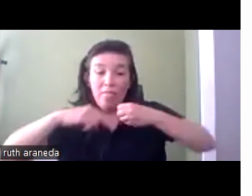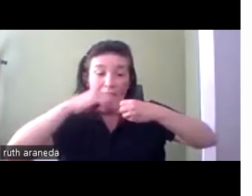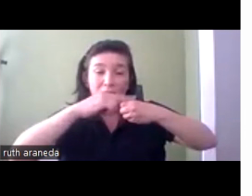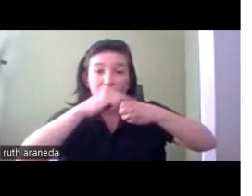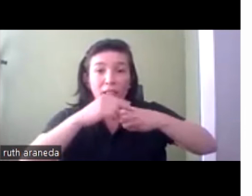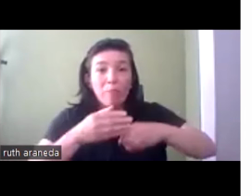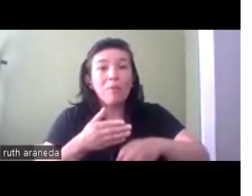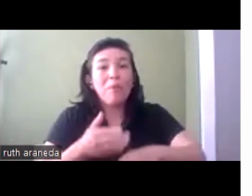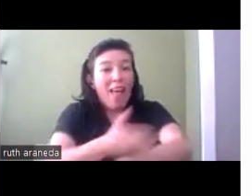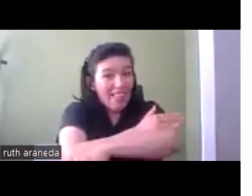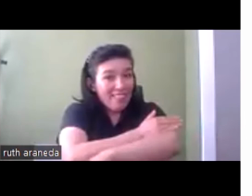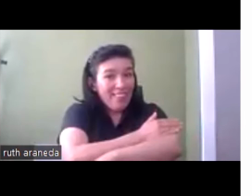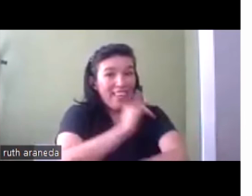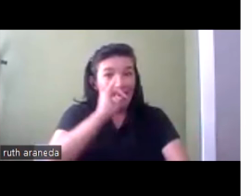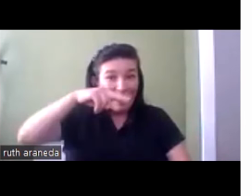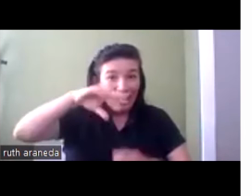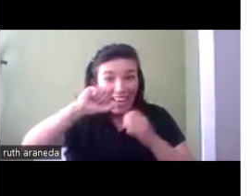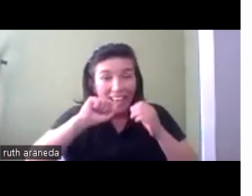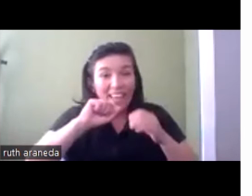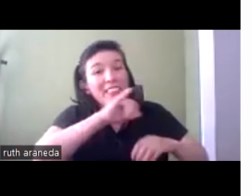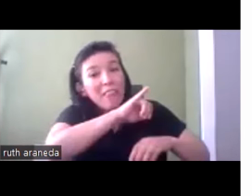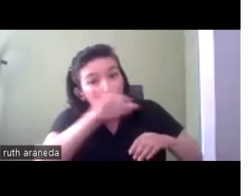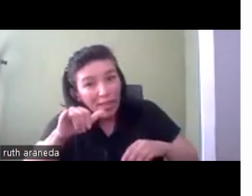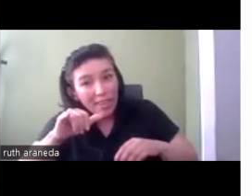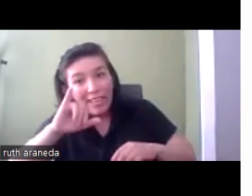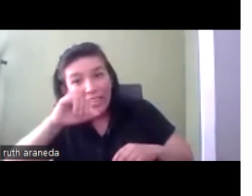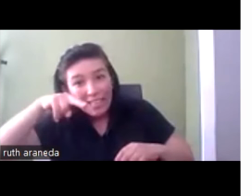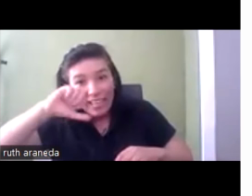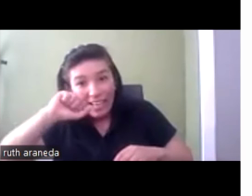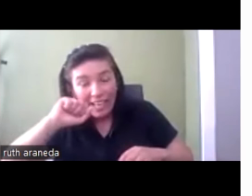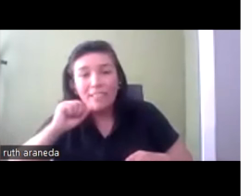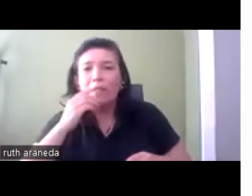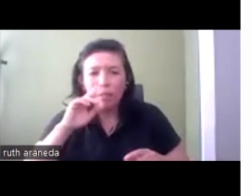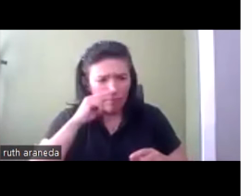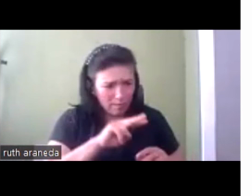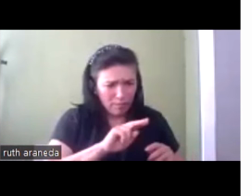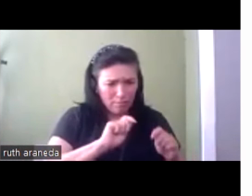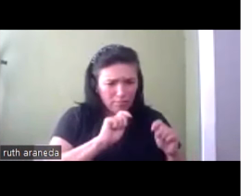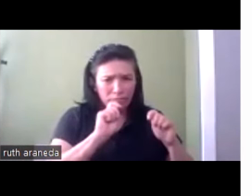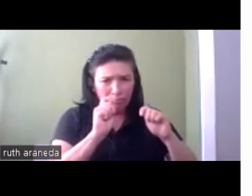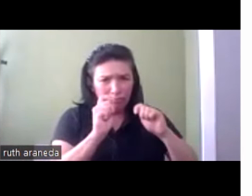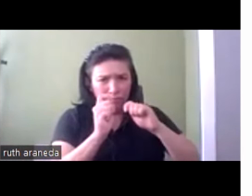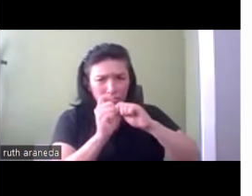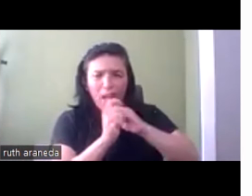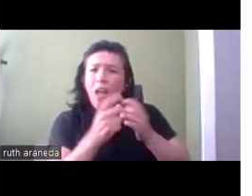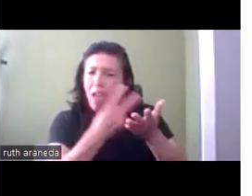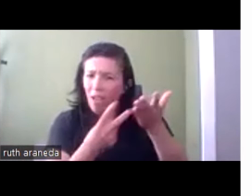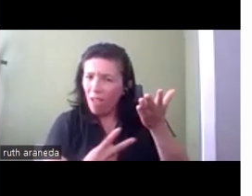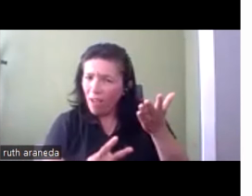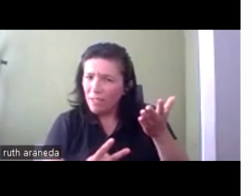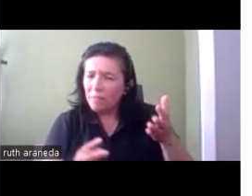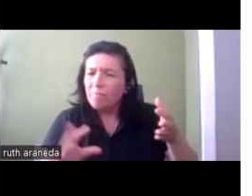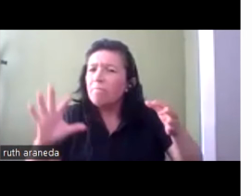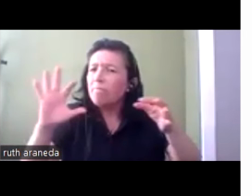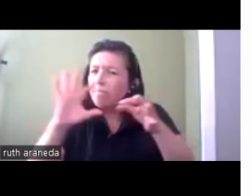como incaico, y a partir de eso, cómo también va variando su arte visual, especialmente ligado a